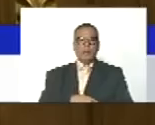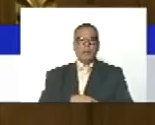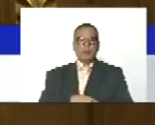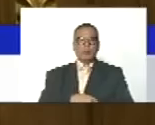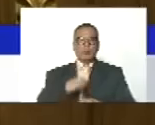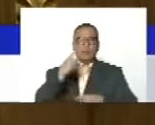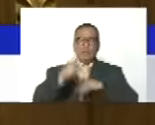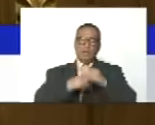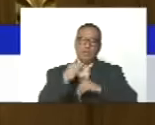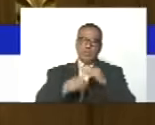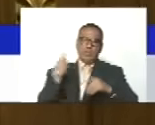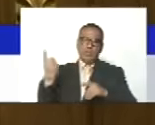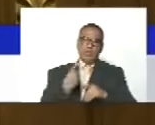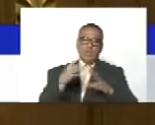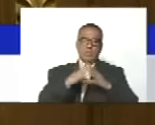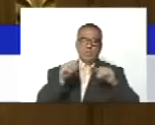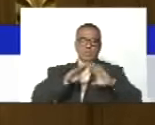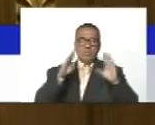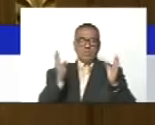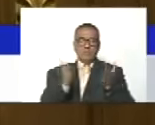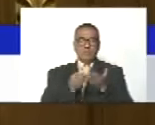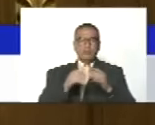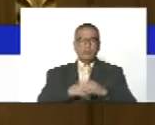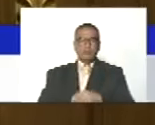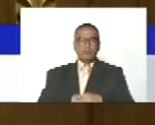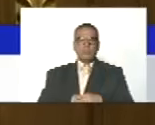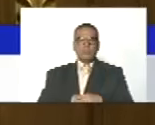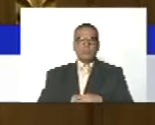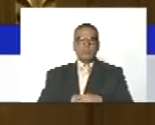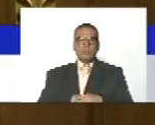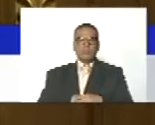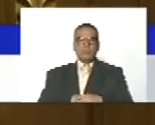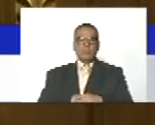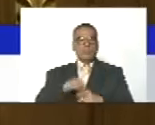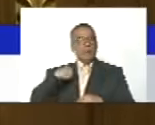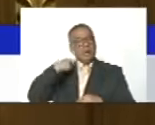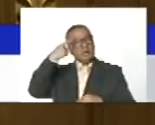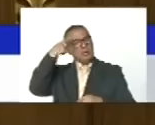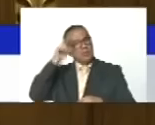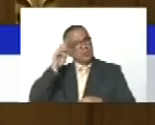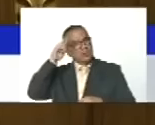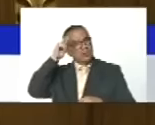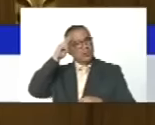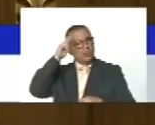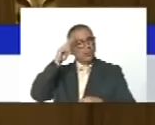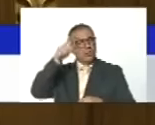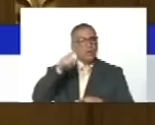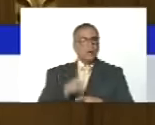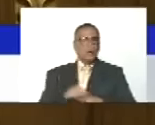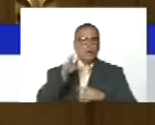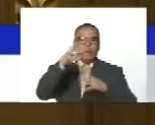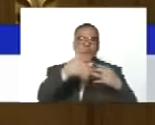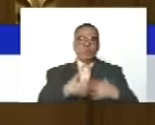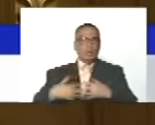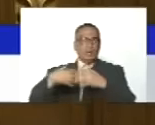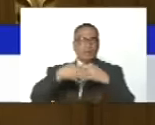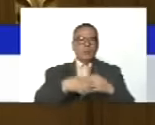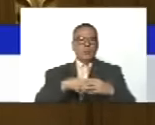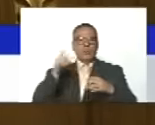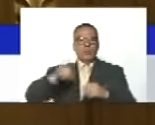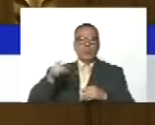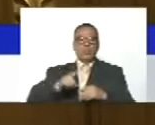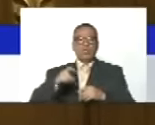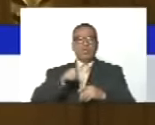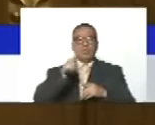que se venían imponiendo en el mundo, ¿no? Y a veces uno reflexiona, si el imperialismo estadounidense